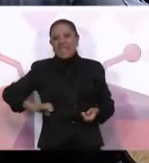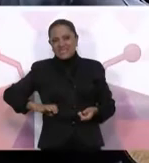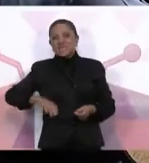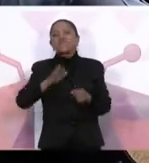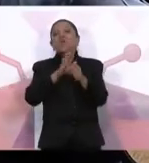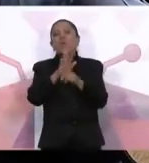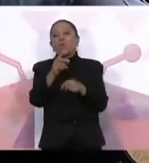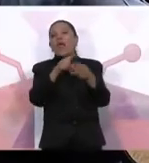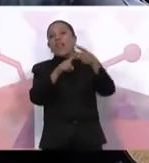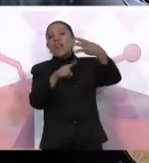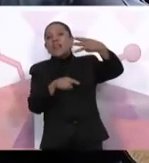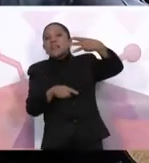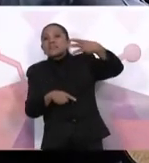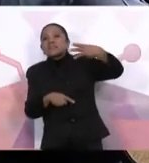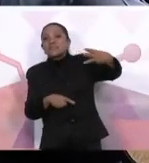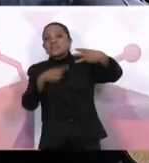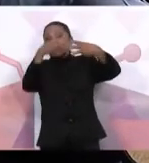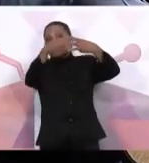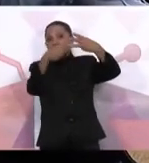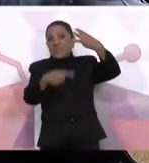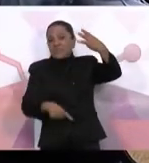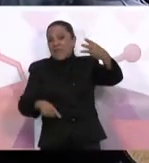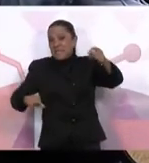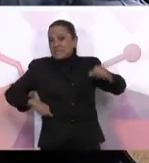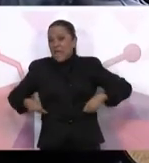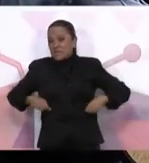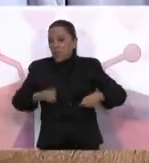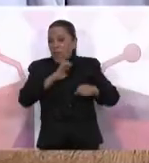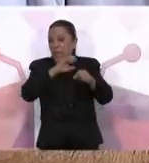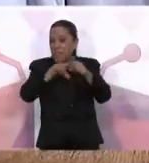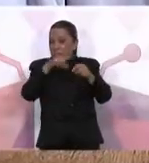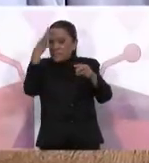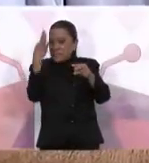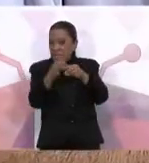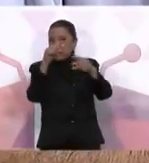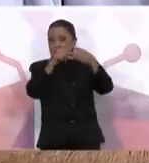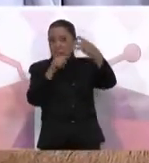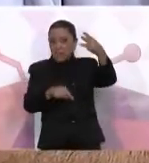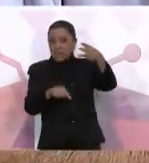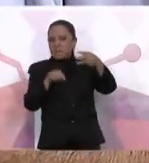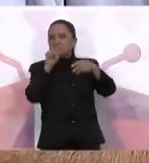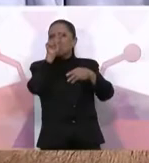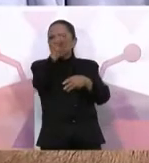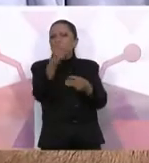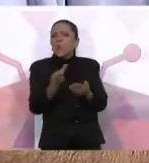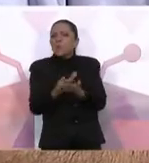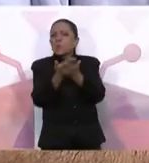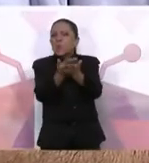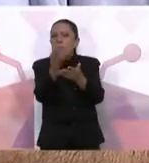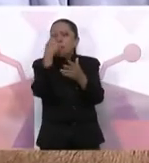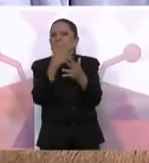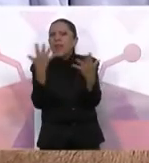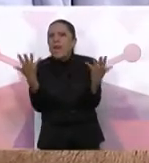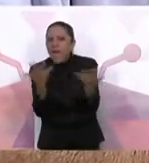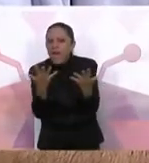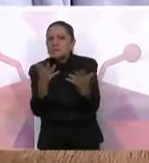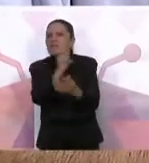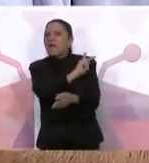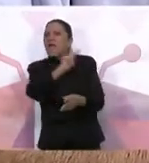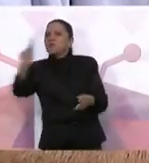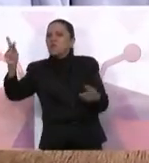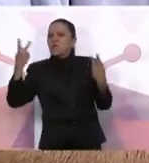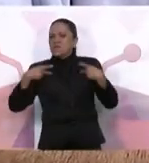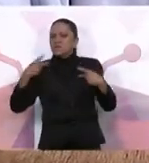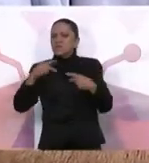específicas que usted propondría para generar prosperidad a la población que vive en áreas protegidas para que puedan ellos generar